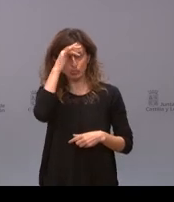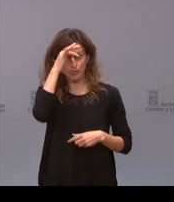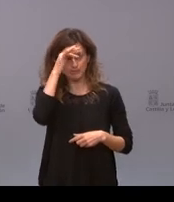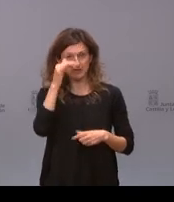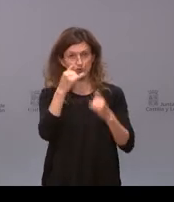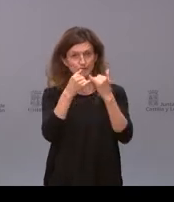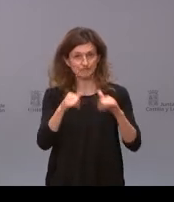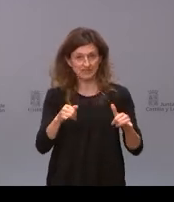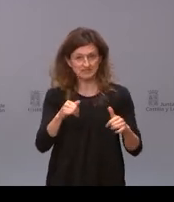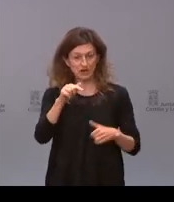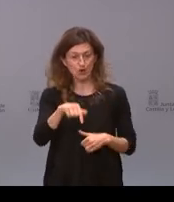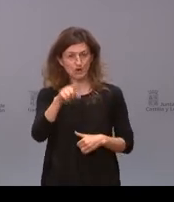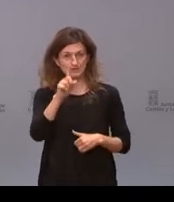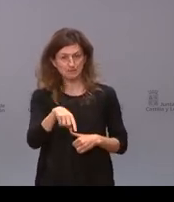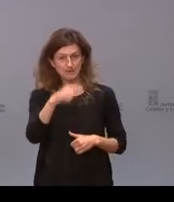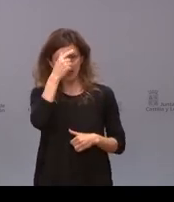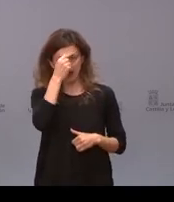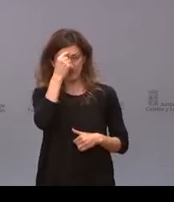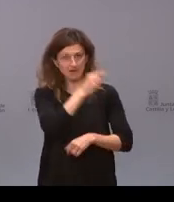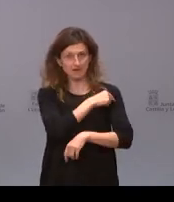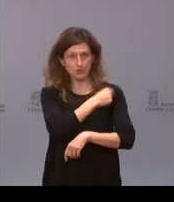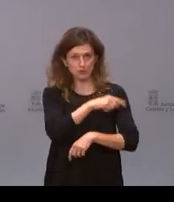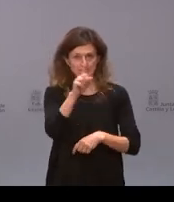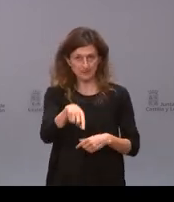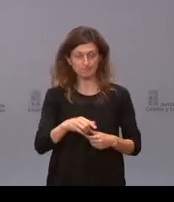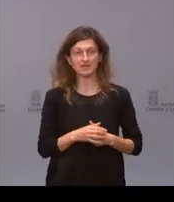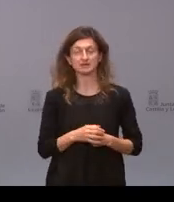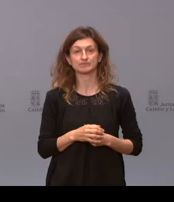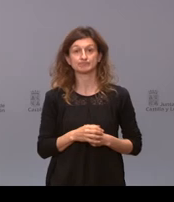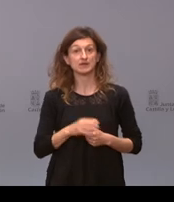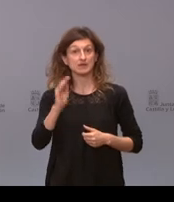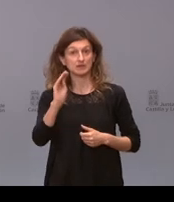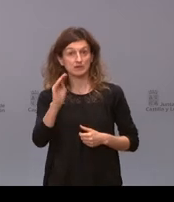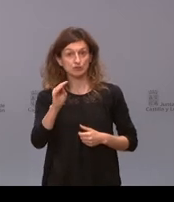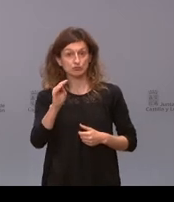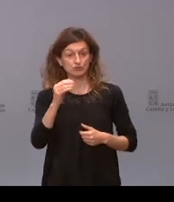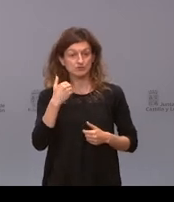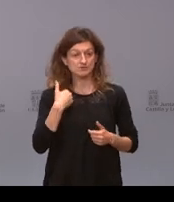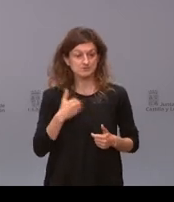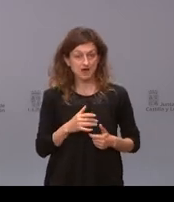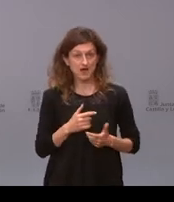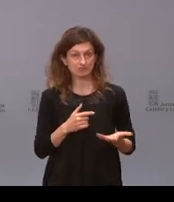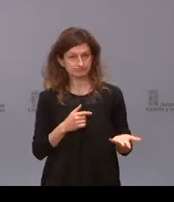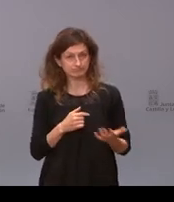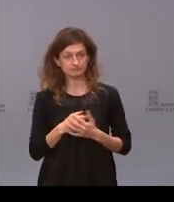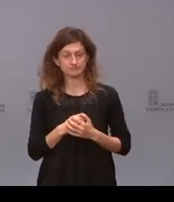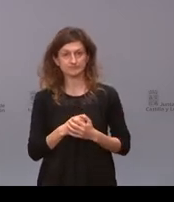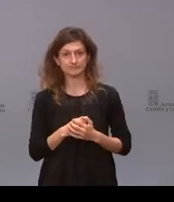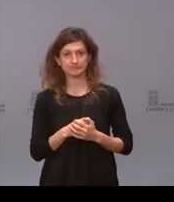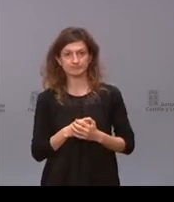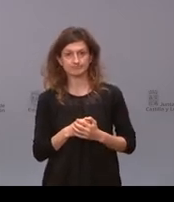festivo hoy también aquí en ávila se está vacunando y mi pregunta es si una vez superados los que pensamos que ha habido problemas